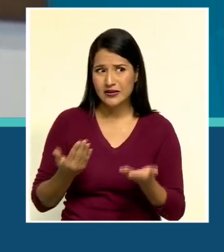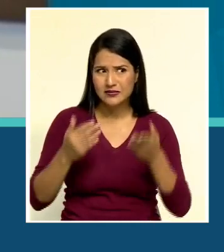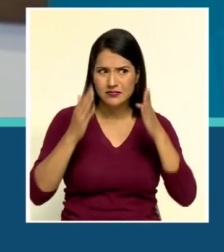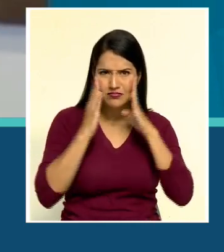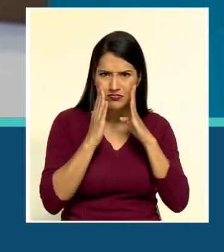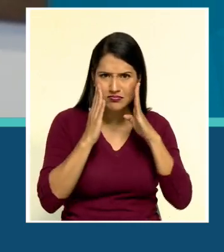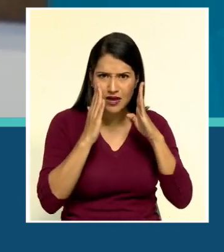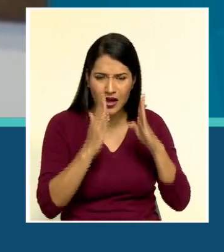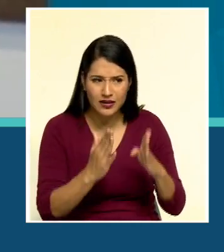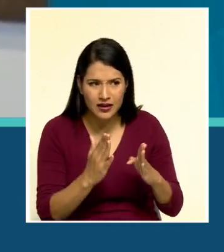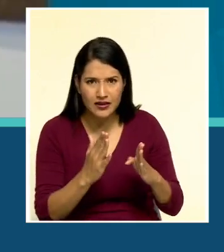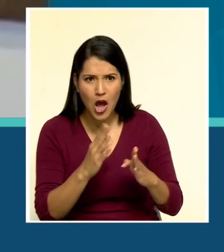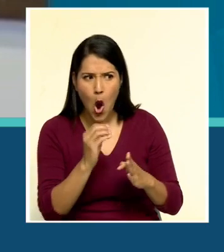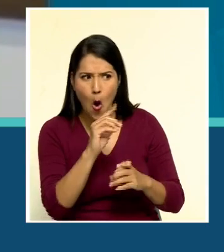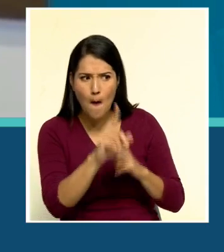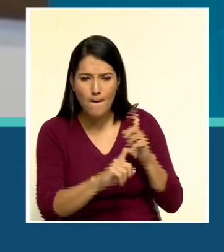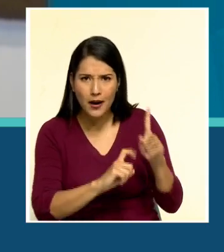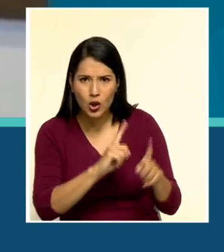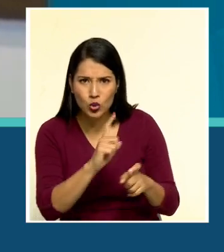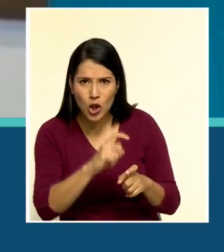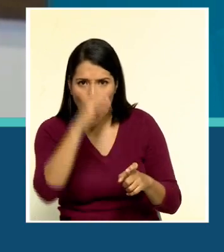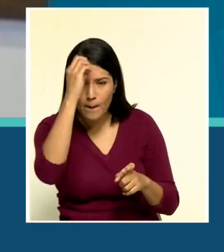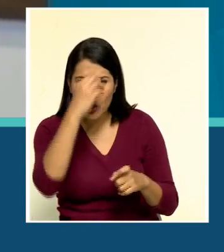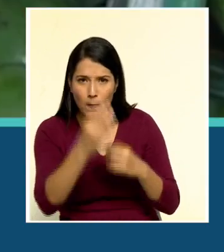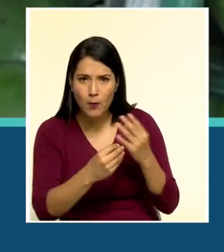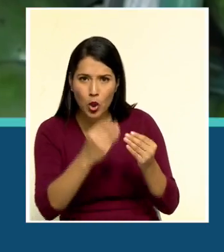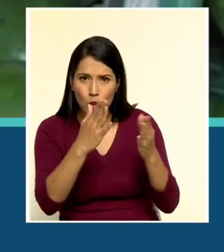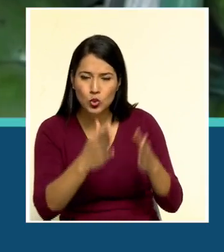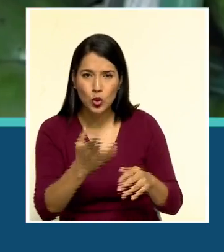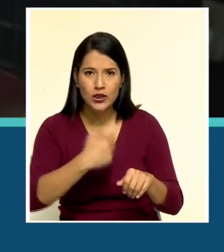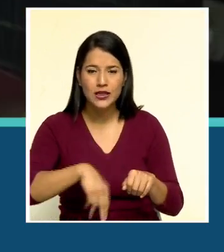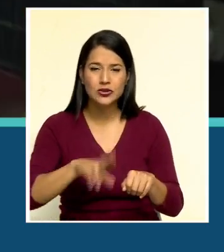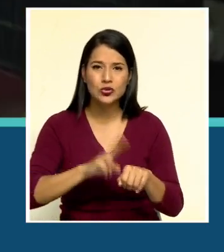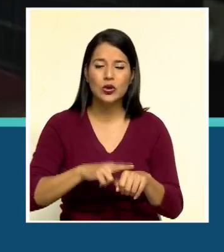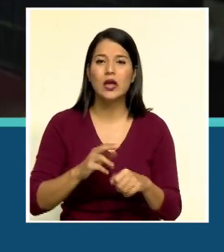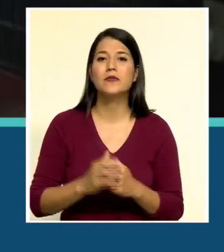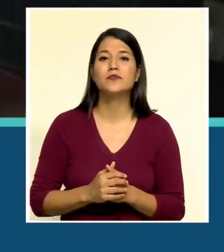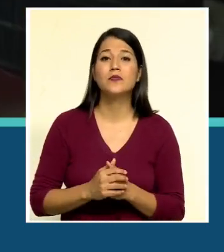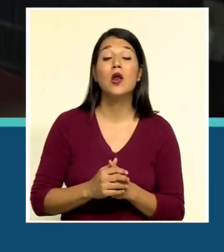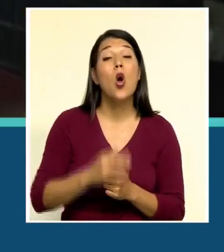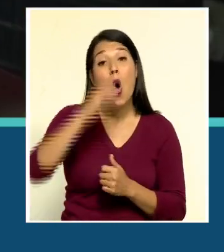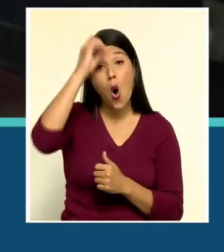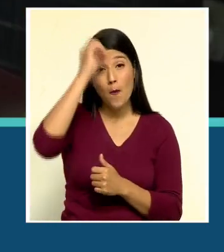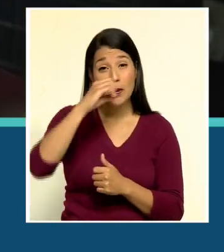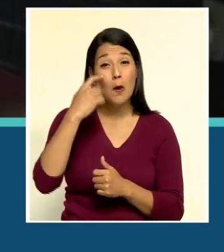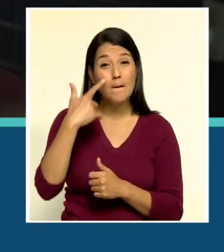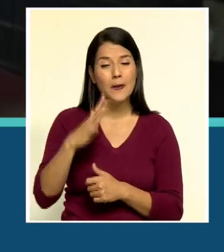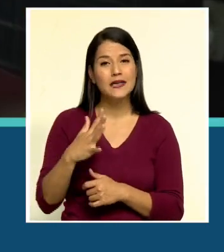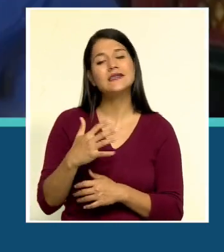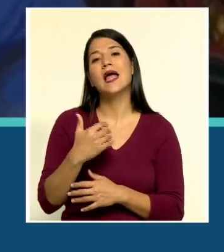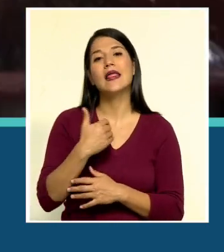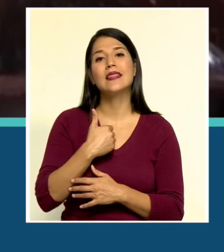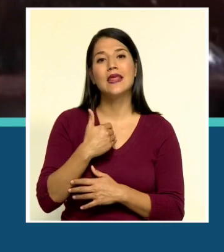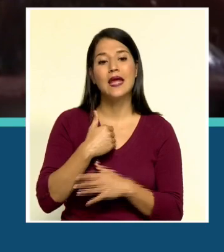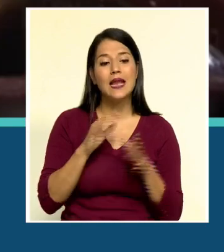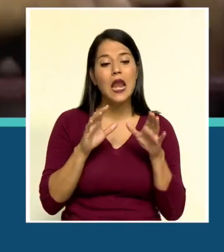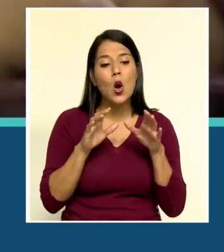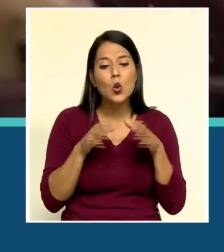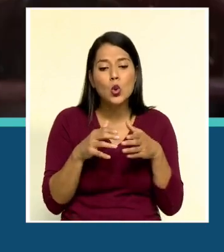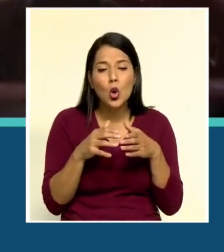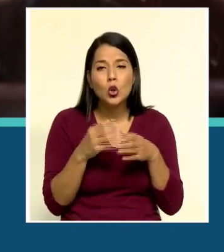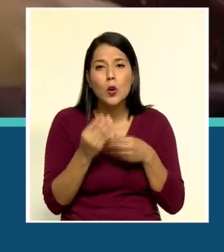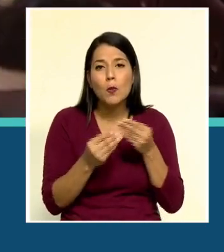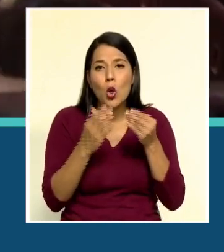escuchado los productores nacionales. Una postura similar comparten en la Unión de Pequeños